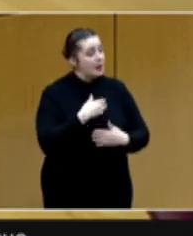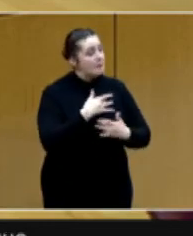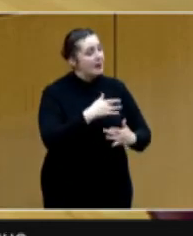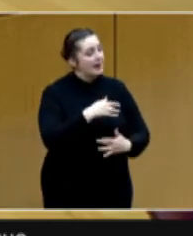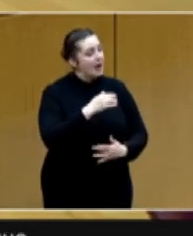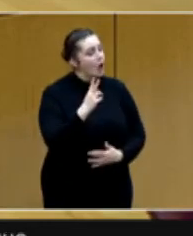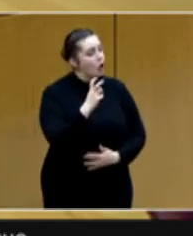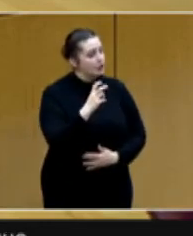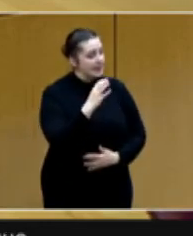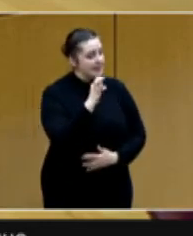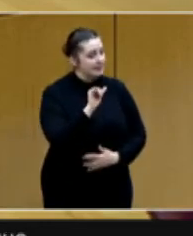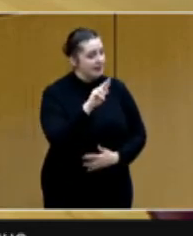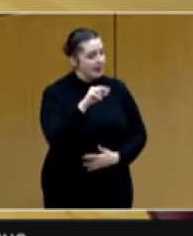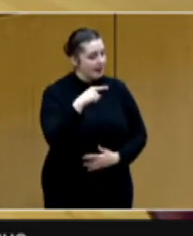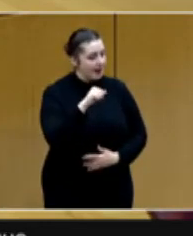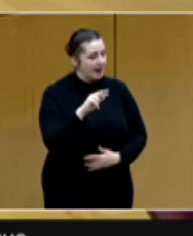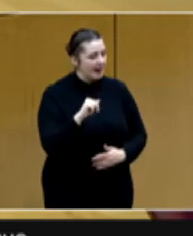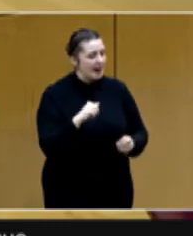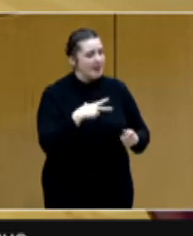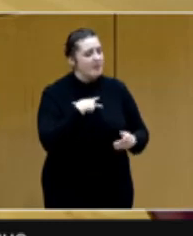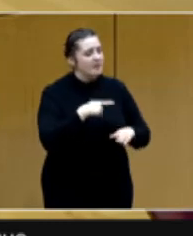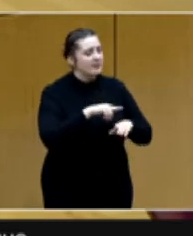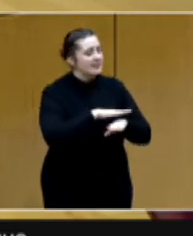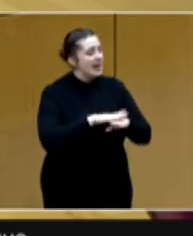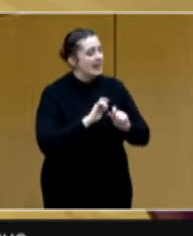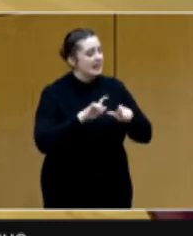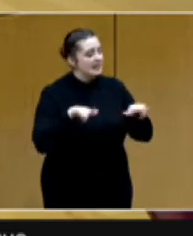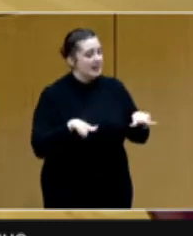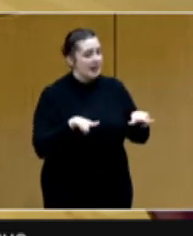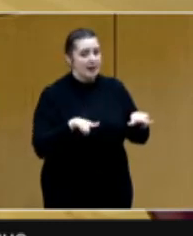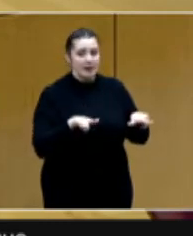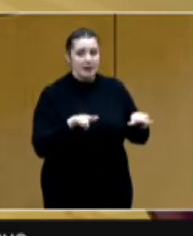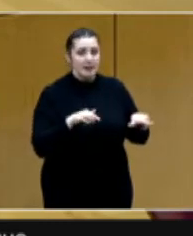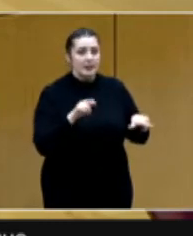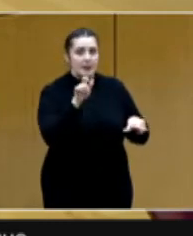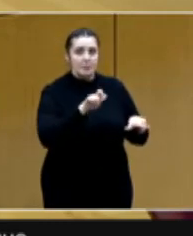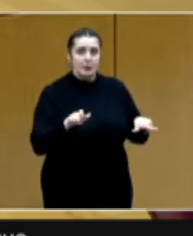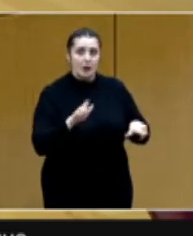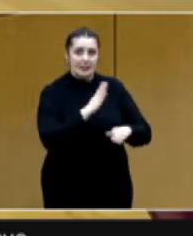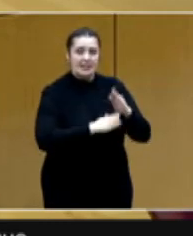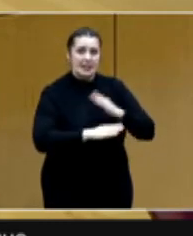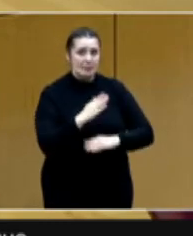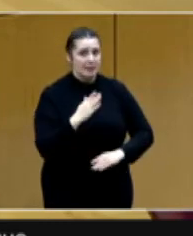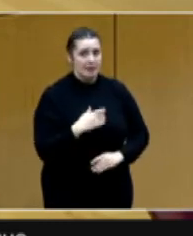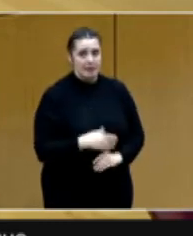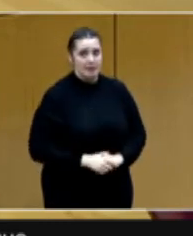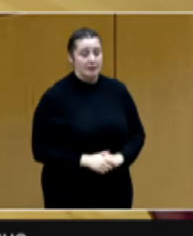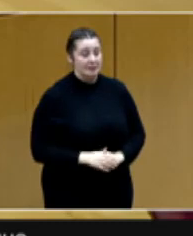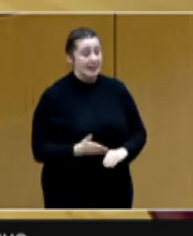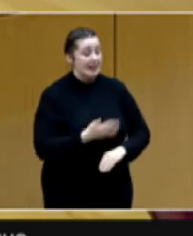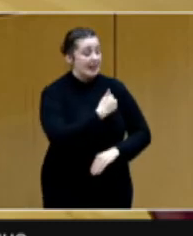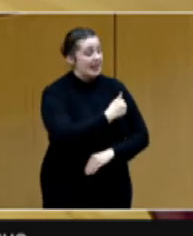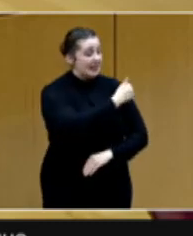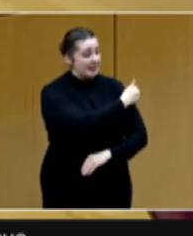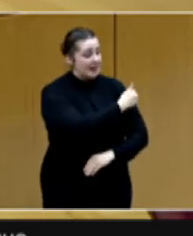Crespo fiscal de sala del tribunal supremo para la protección de personas con discapacidad y mayores a mi izquierda Juan